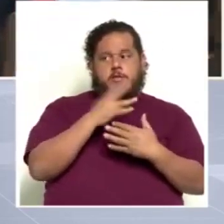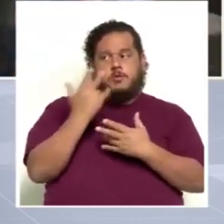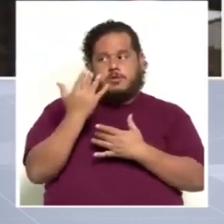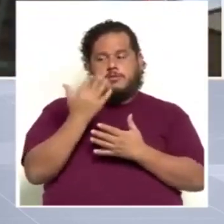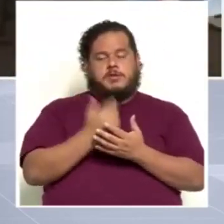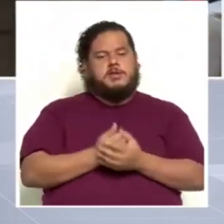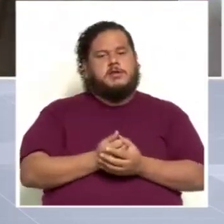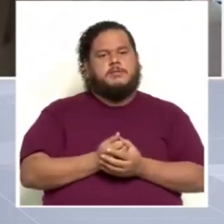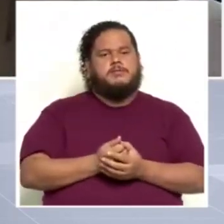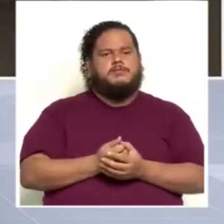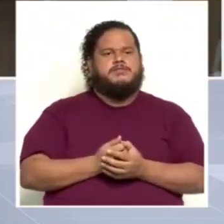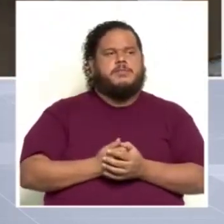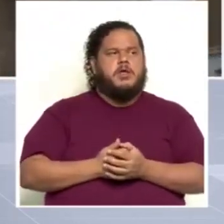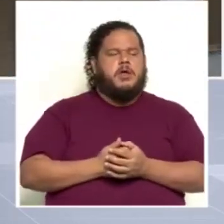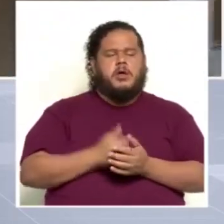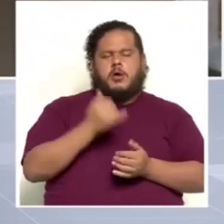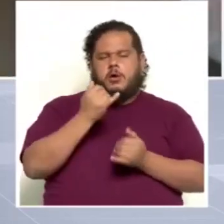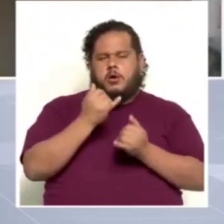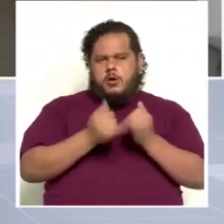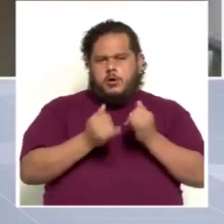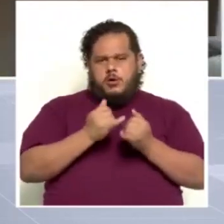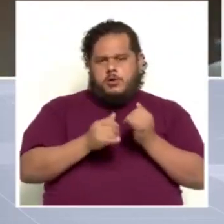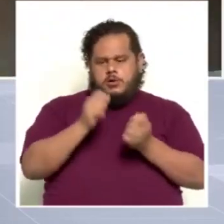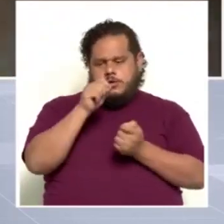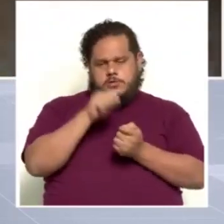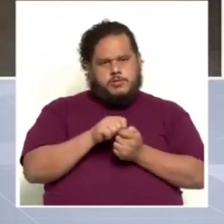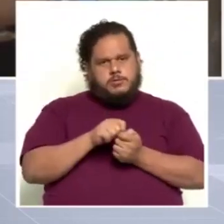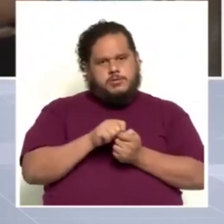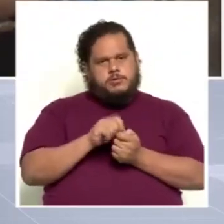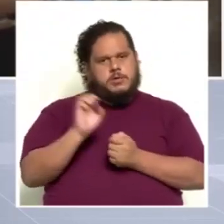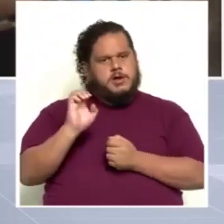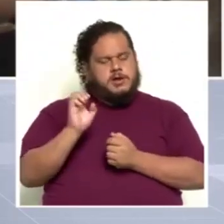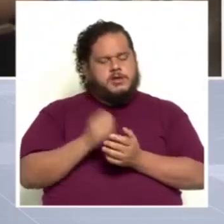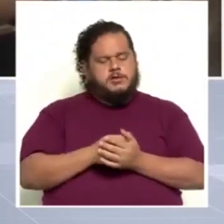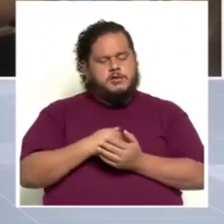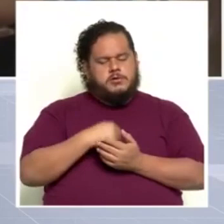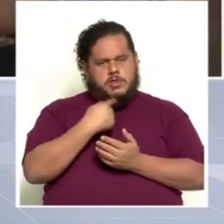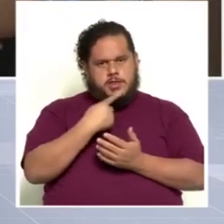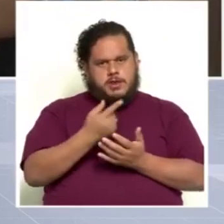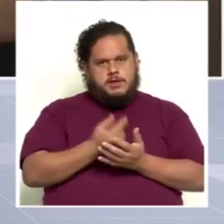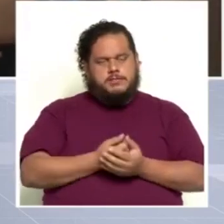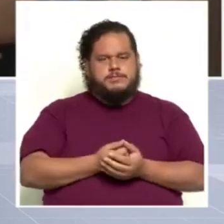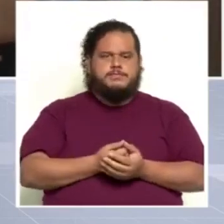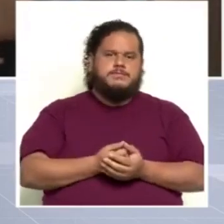¿verdad? Un último apunte, Ernesto. Yo diría es que